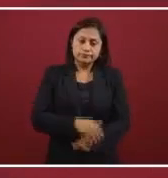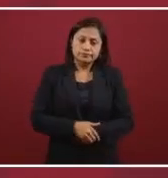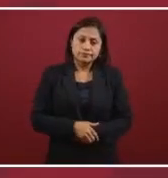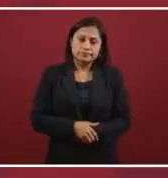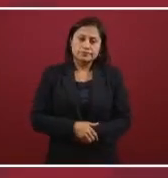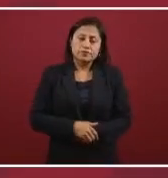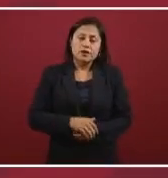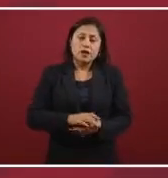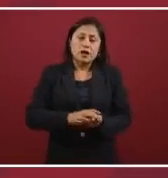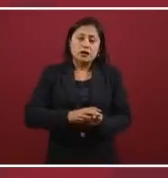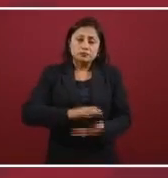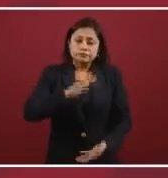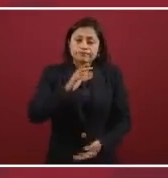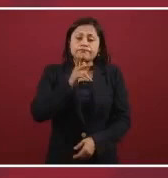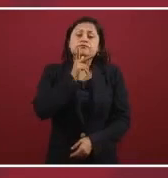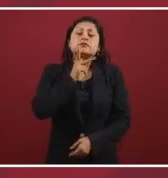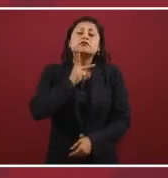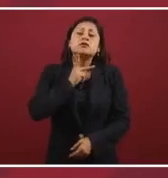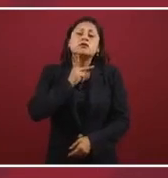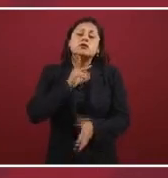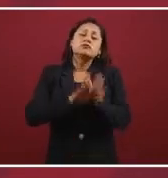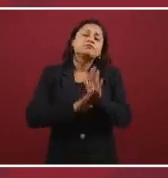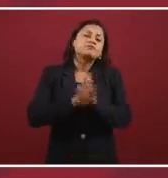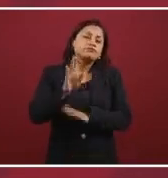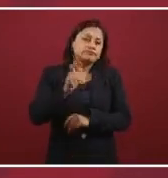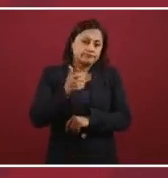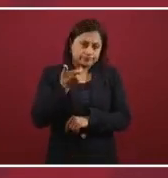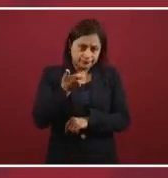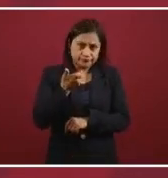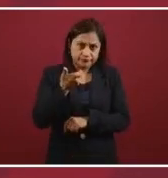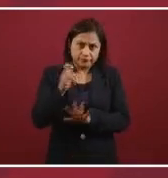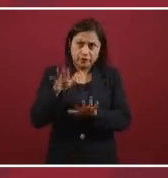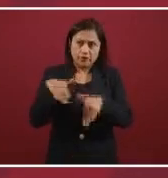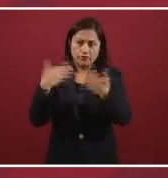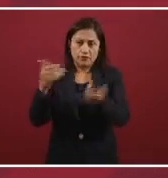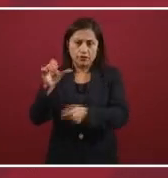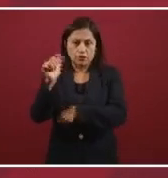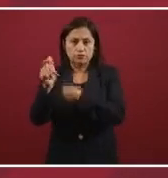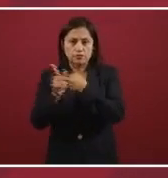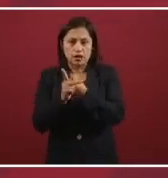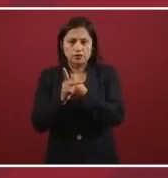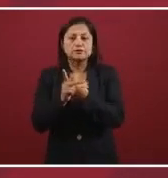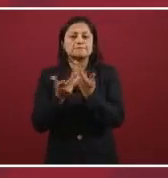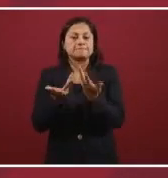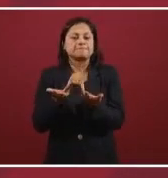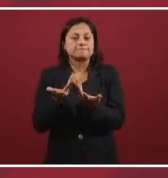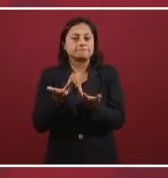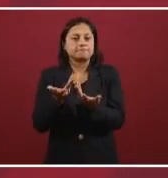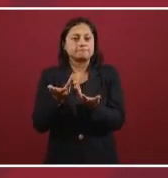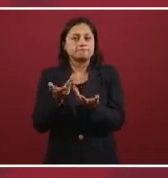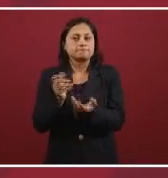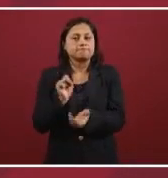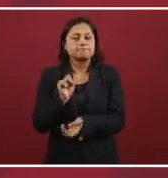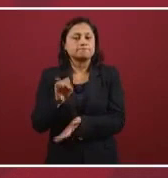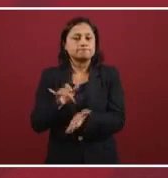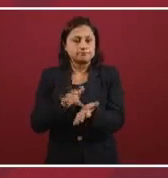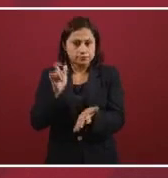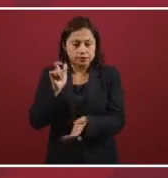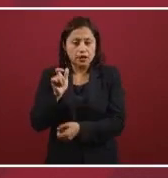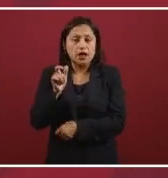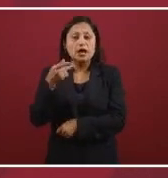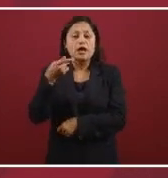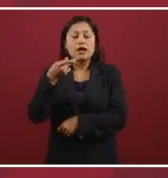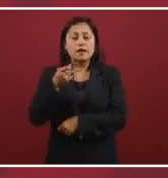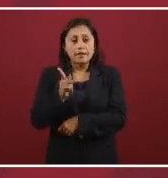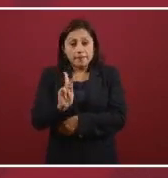del petróleo crudo que se vende al exterior, pero como somos compradores